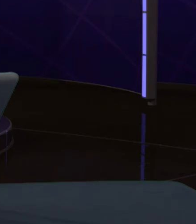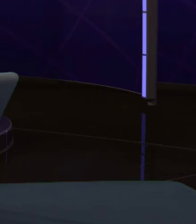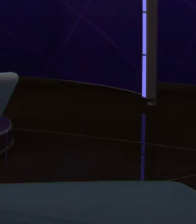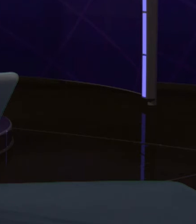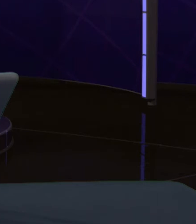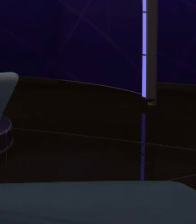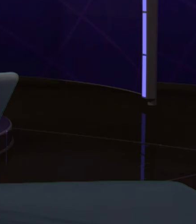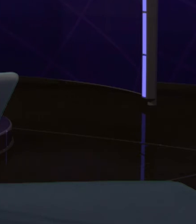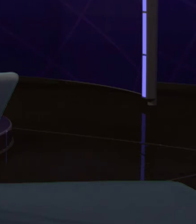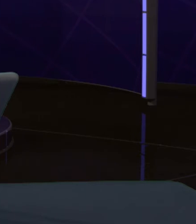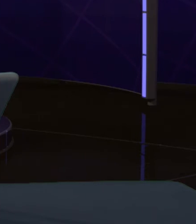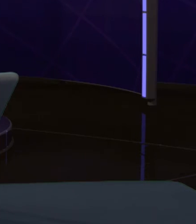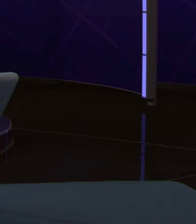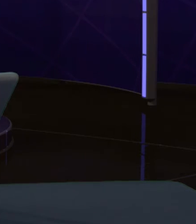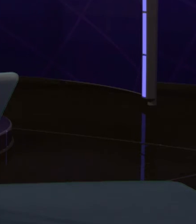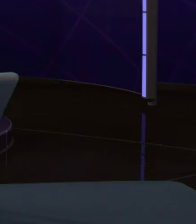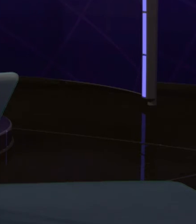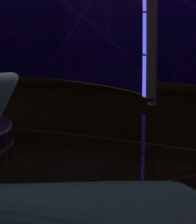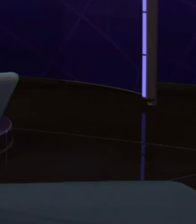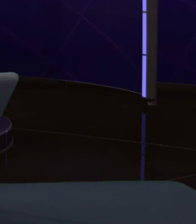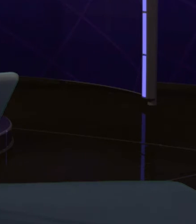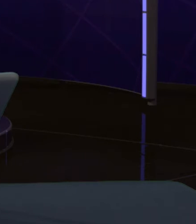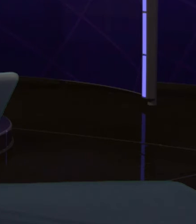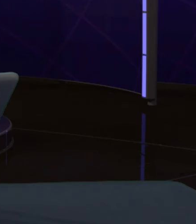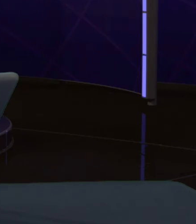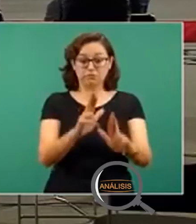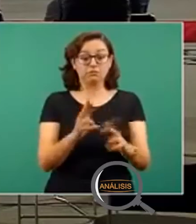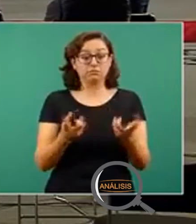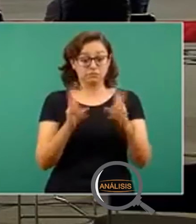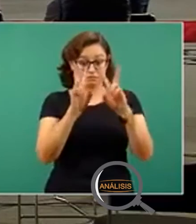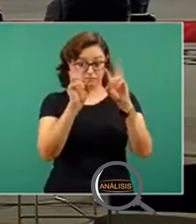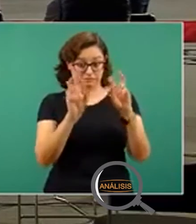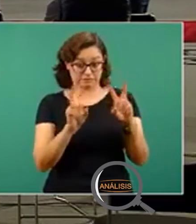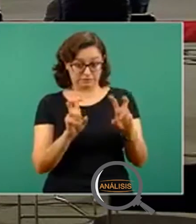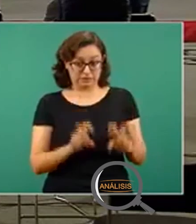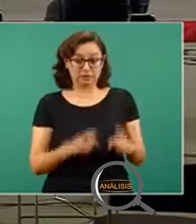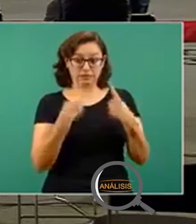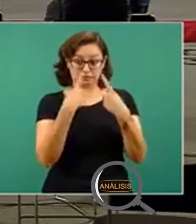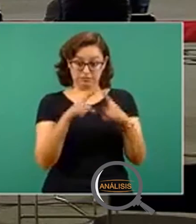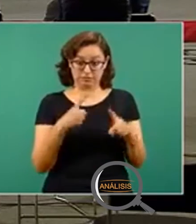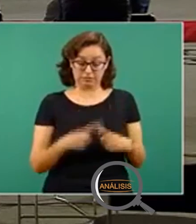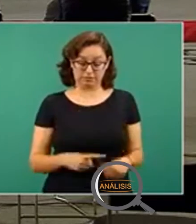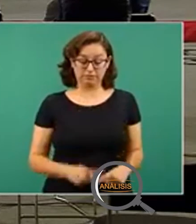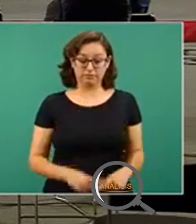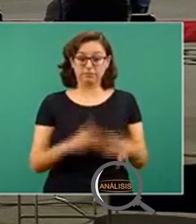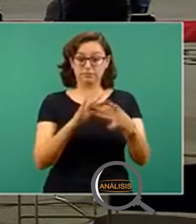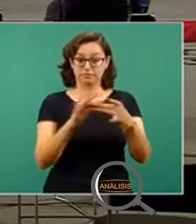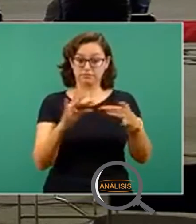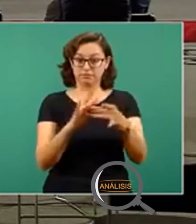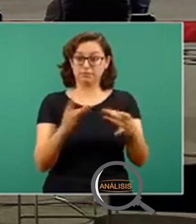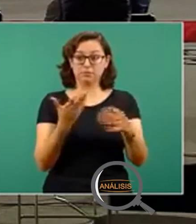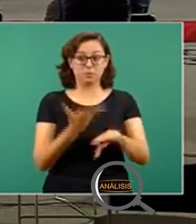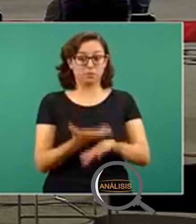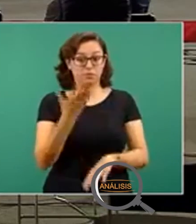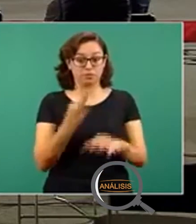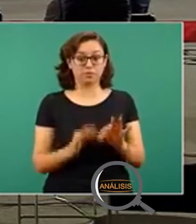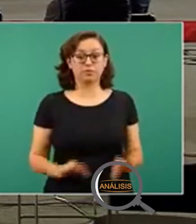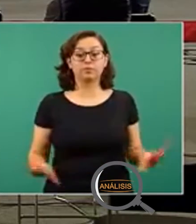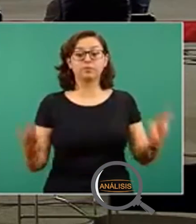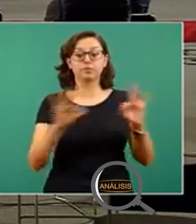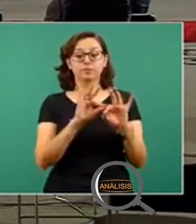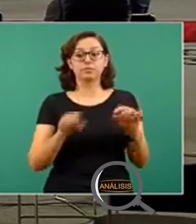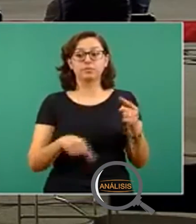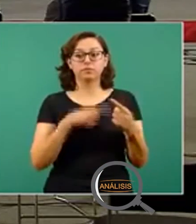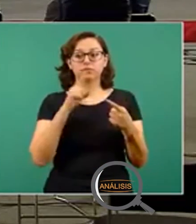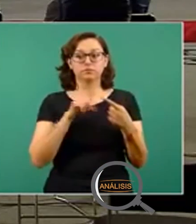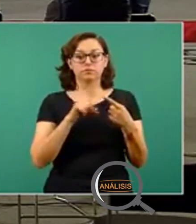para poder, bueno, protegerse de la mejor manera posible. Empiezo con el primero de ellos, que creo es el más relevante, que es precisamente